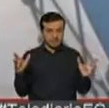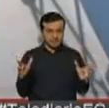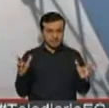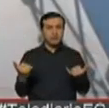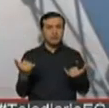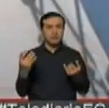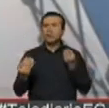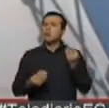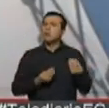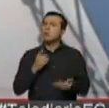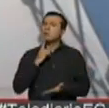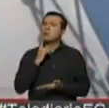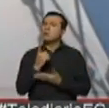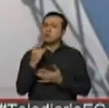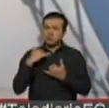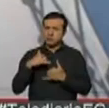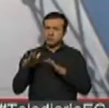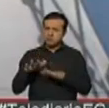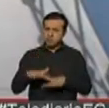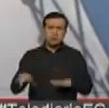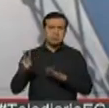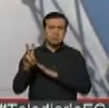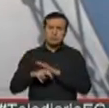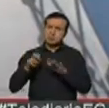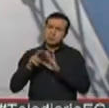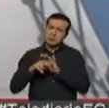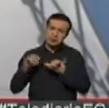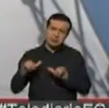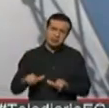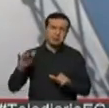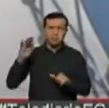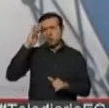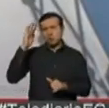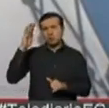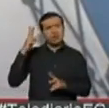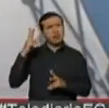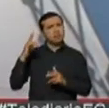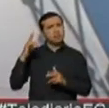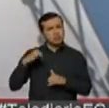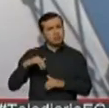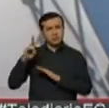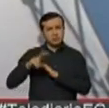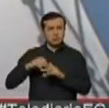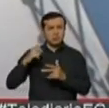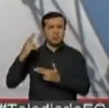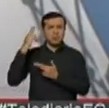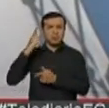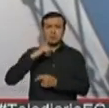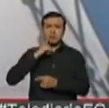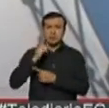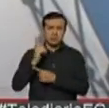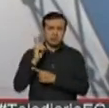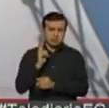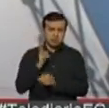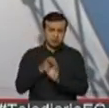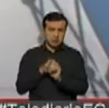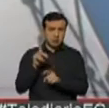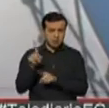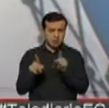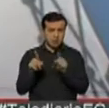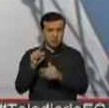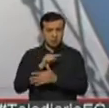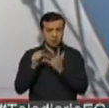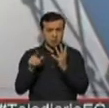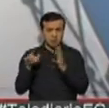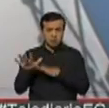se entiende entonces que sigan ocurriendo estos hechos si hay presencia de la Policía Nacional? Incluso el Ejército estuvo involucrado en algunas acciones de